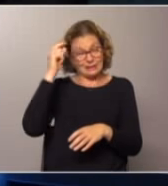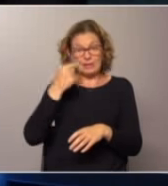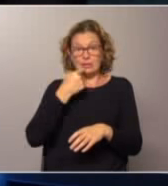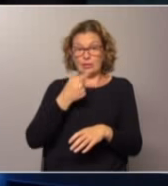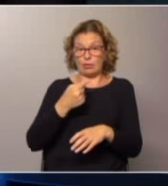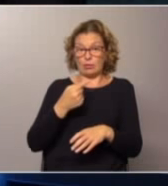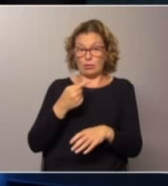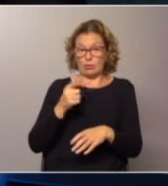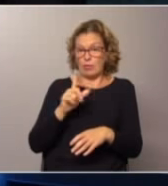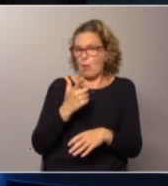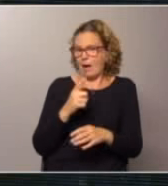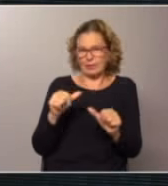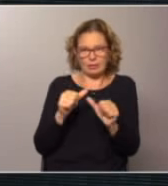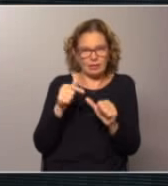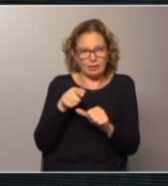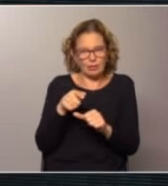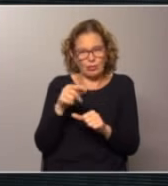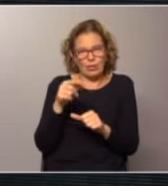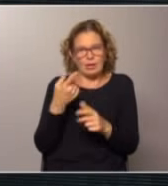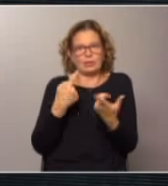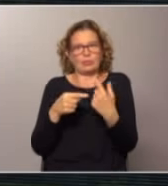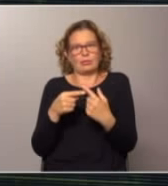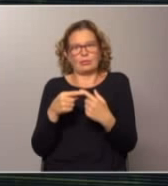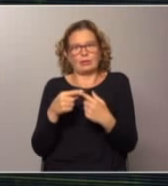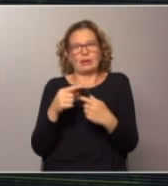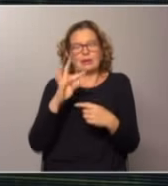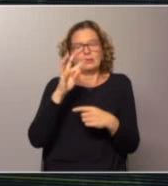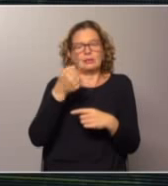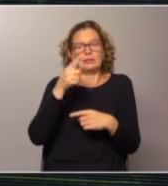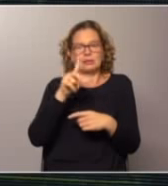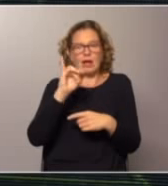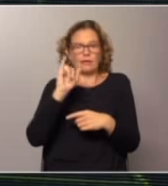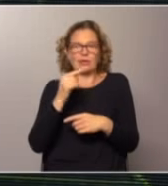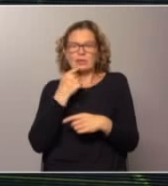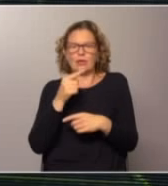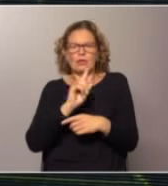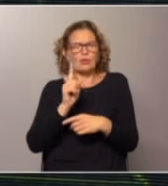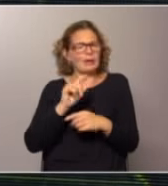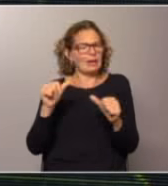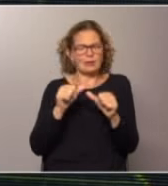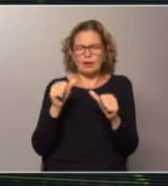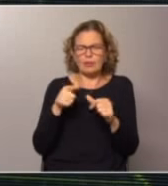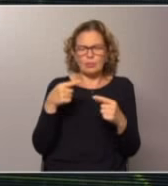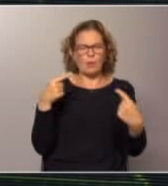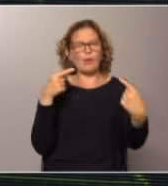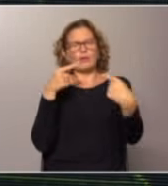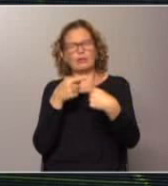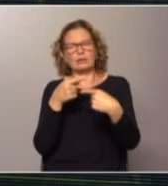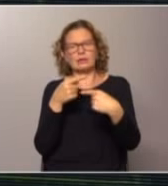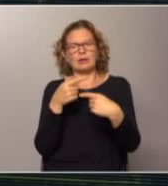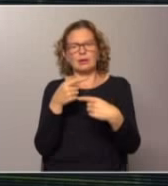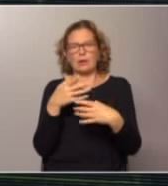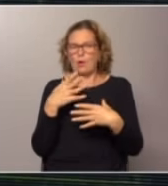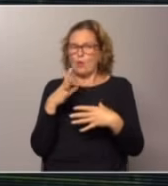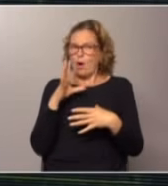dijeron no hay que hacerlo él en ese momento canciller talvi dijo no hay que hacerlo decir estábamos frente a un caso obviamente ahí